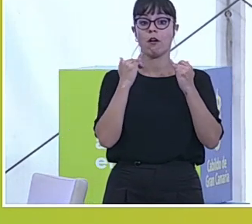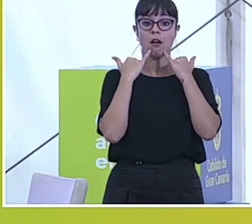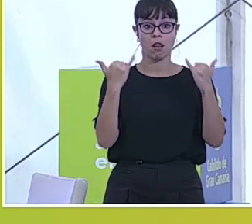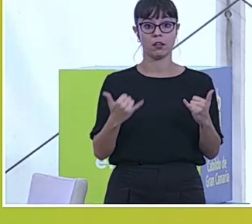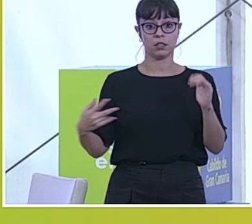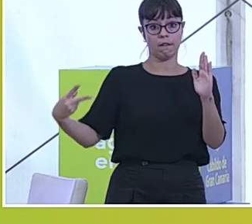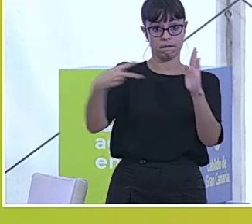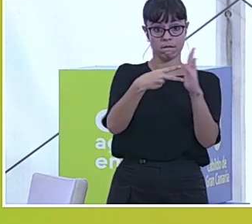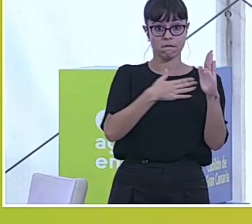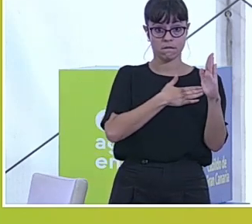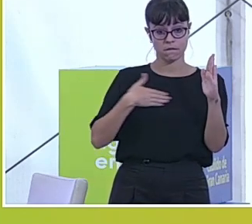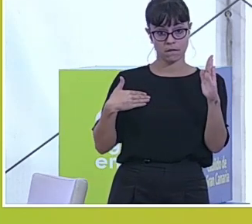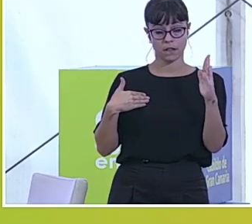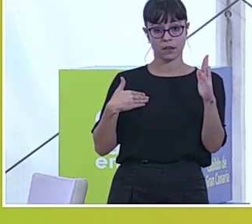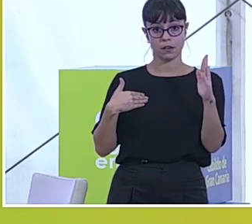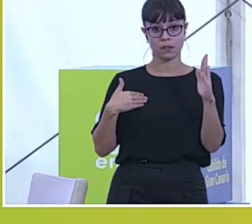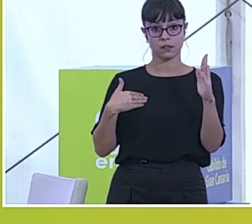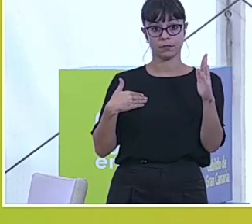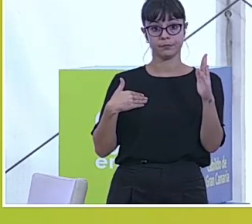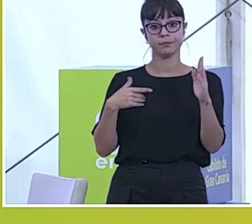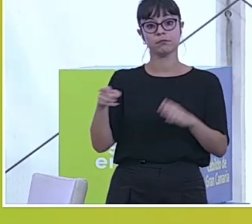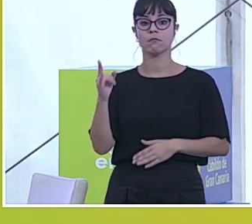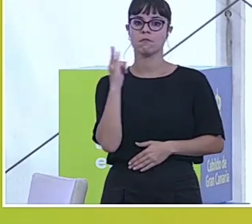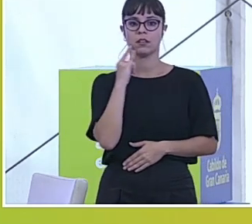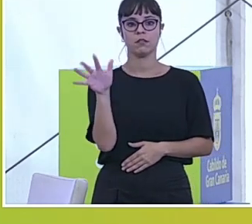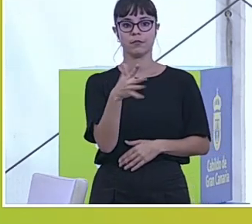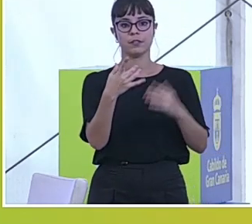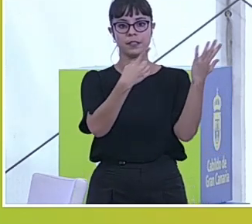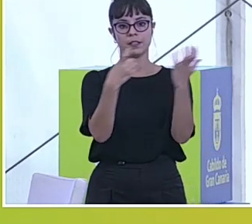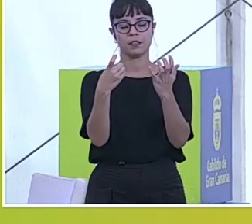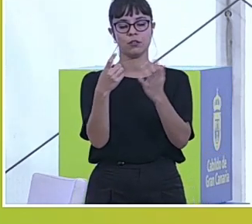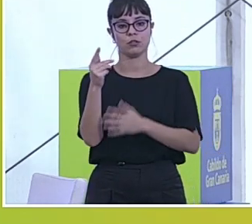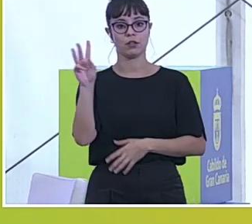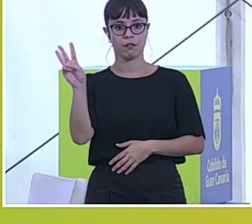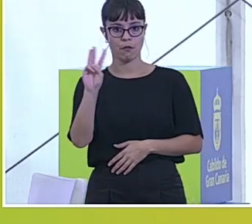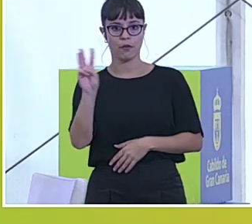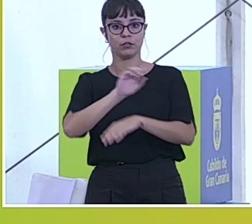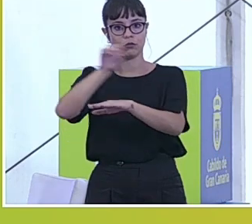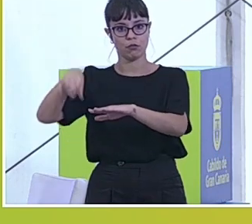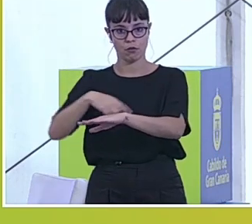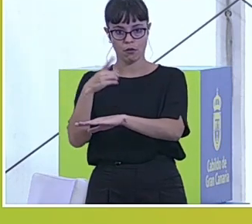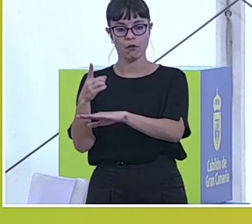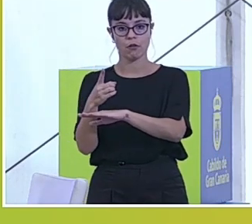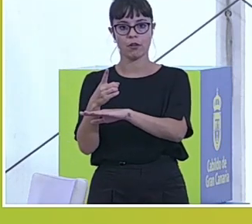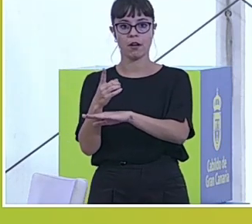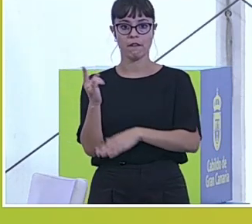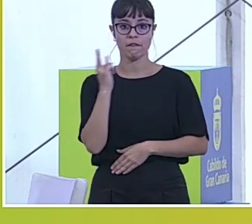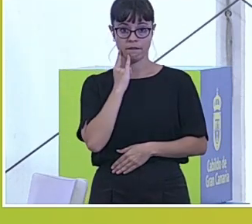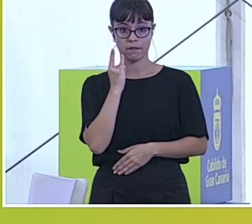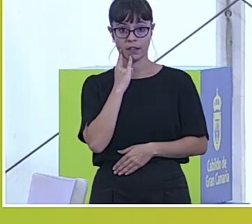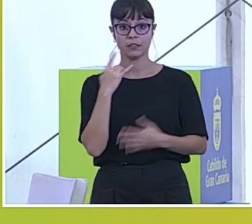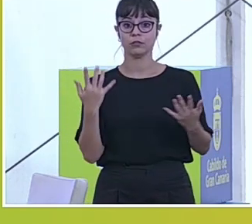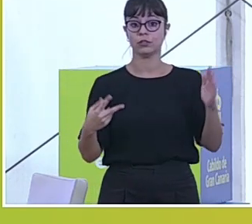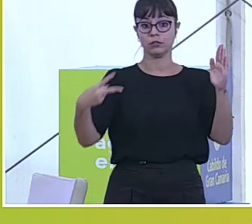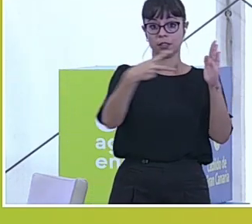eléctrico, esos autobuses suelen tener una batería de en torno a unos 600 kilovatios hora, ¿vale? Si tuviéramos un punto de recarga de 50